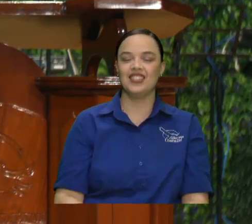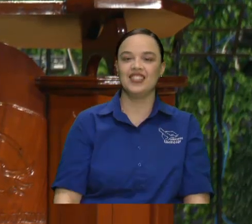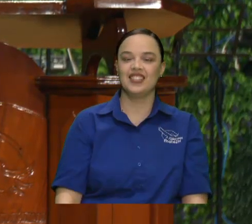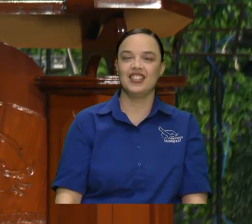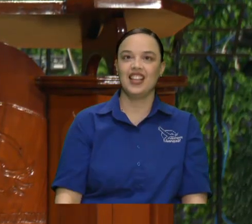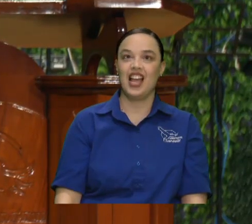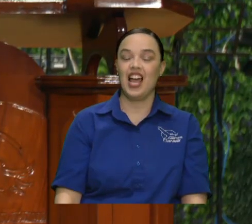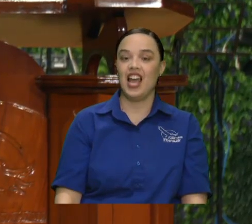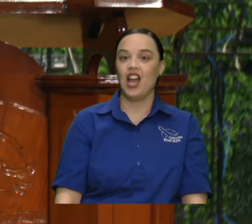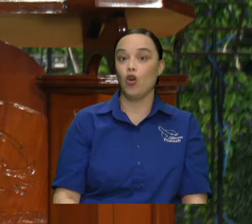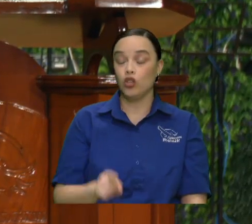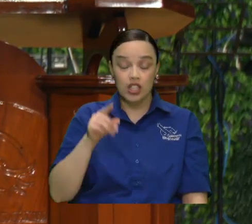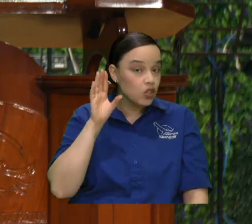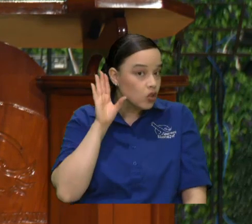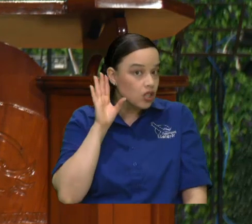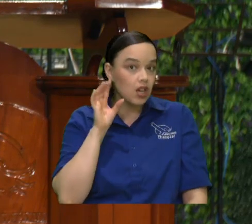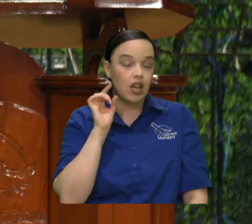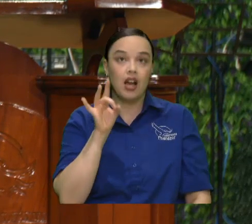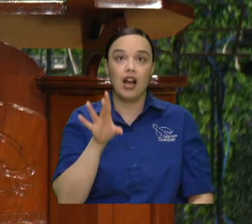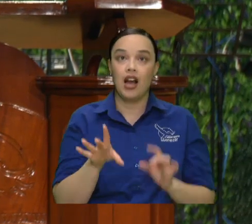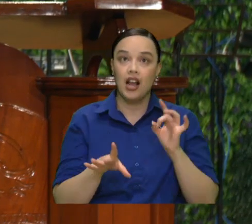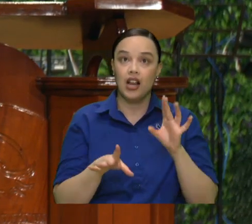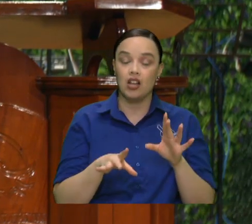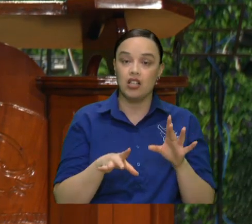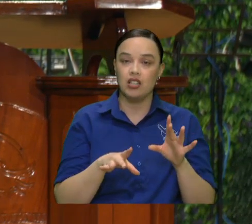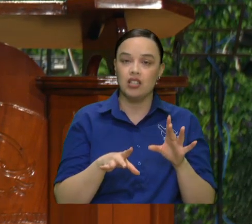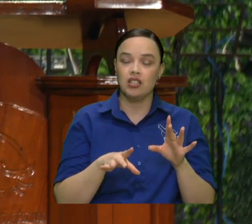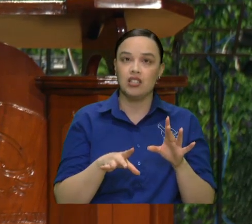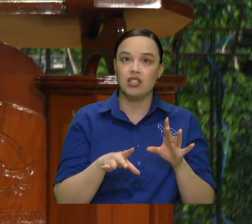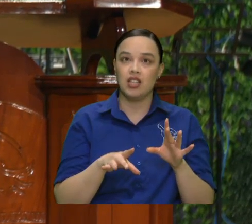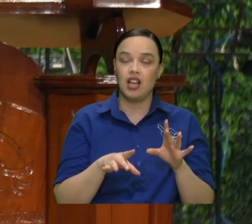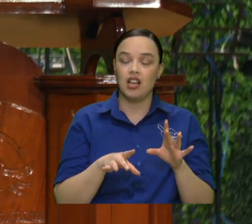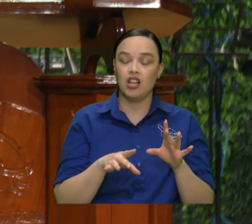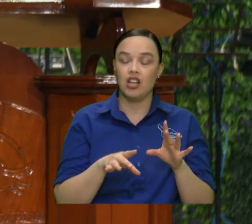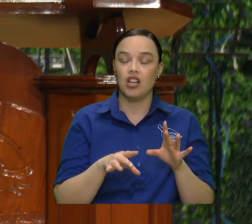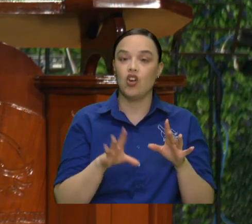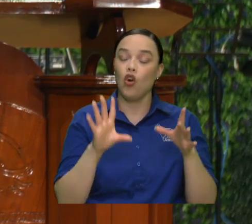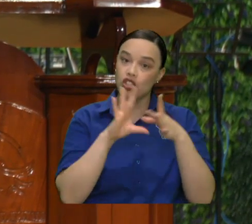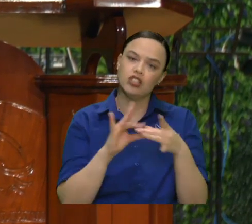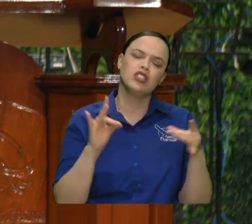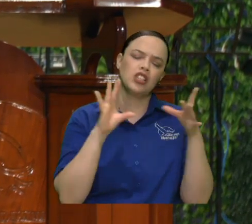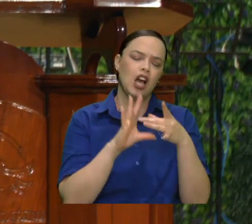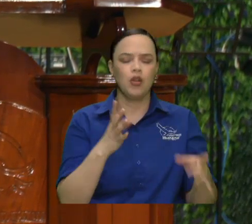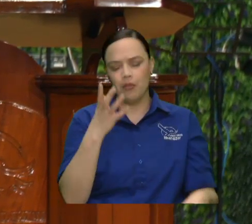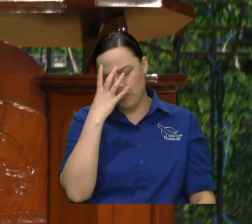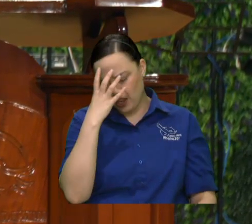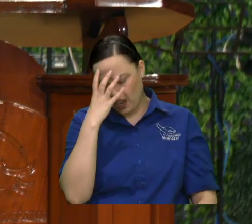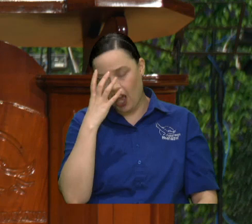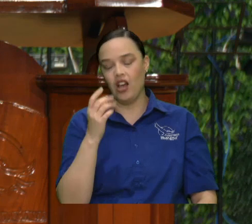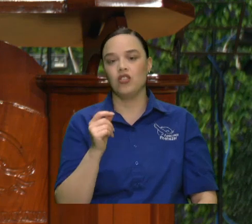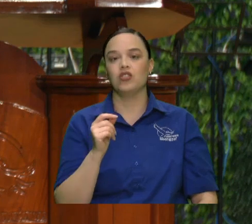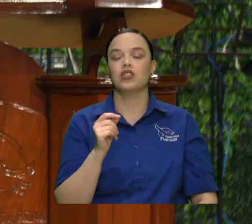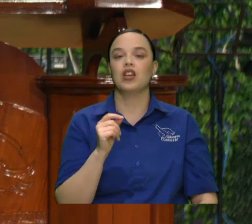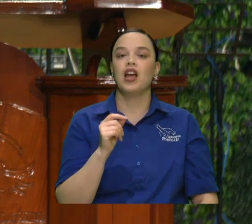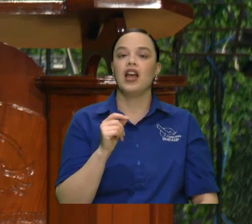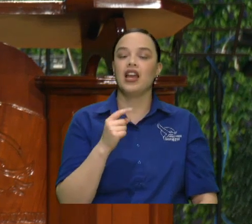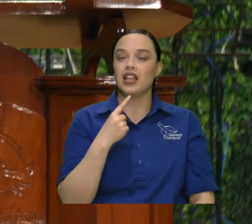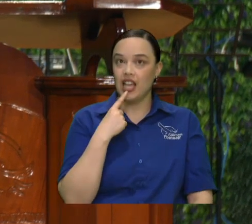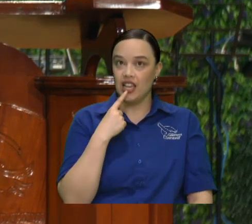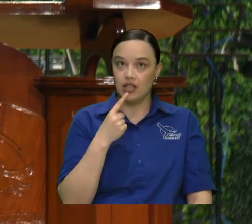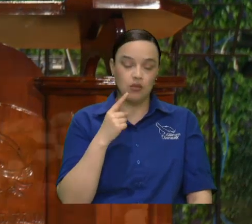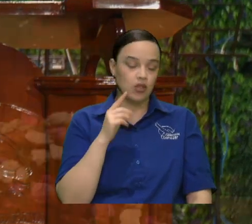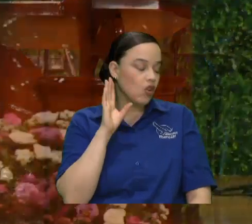usted voy a alguien cuando a veces están contando los pecados verdad testimonios ahí me sacó el señor de esto del otro oímos a alguien